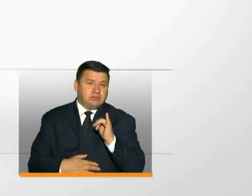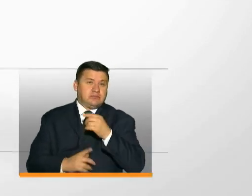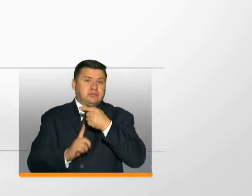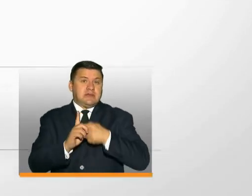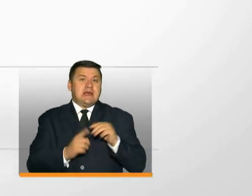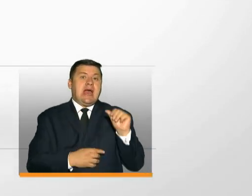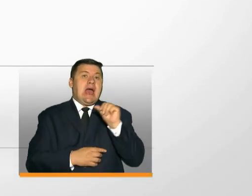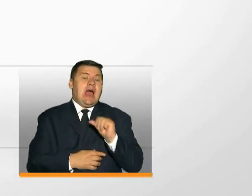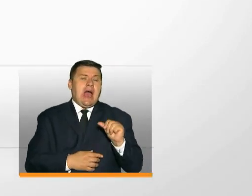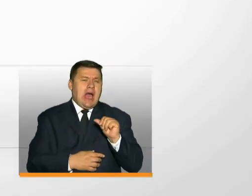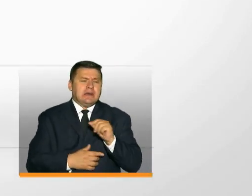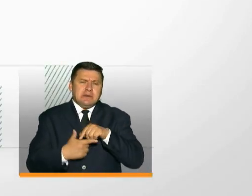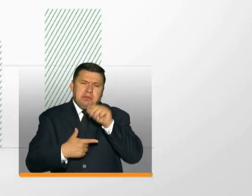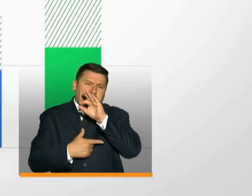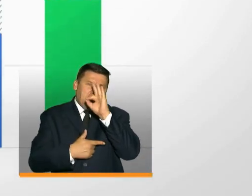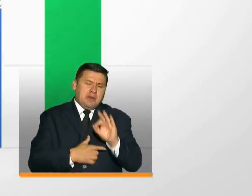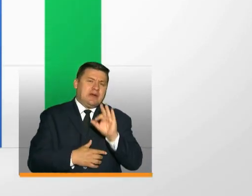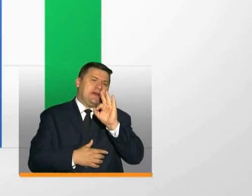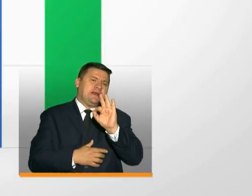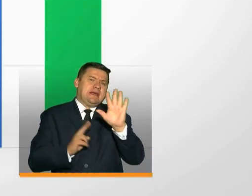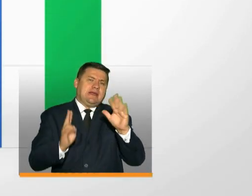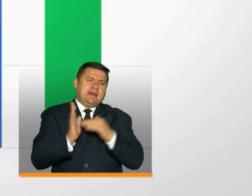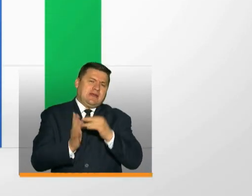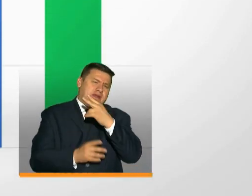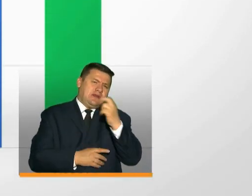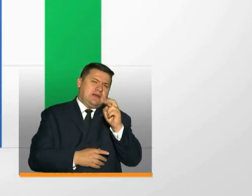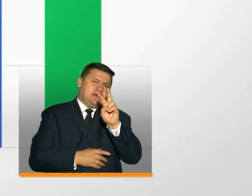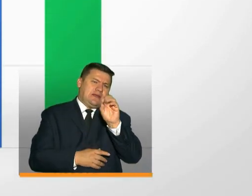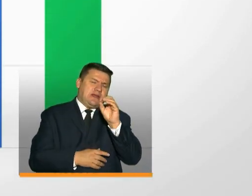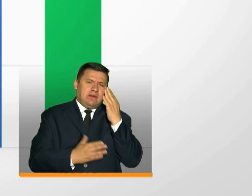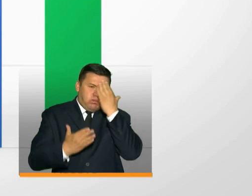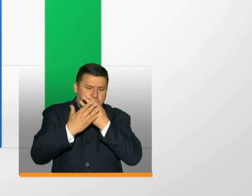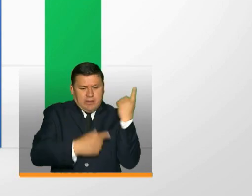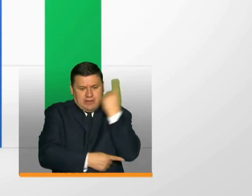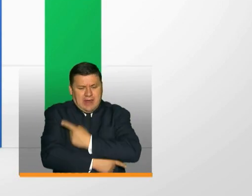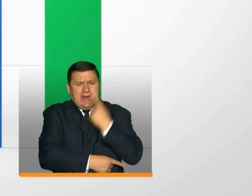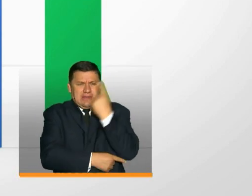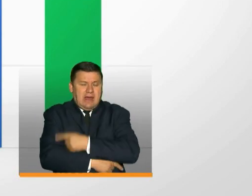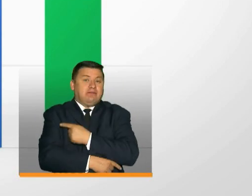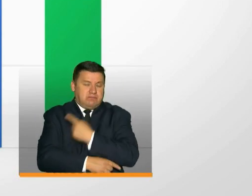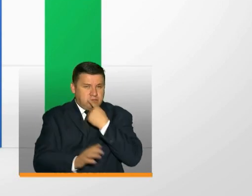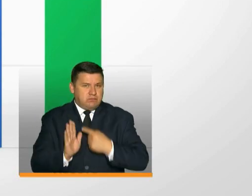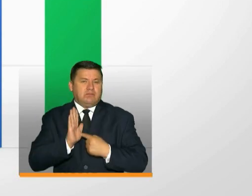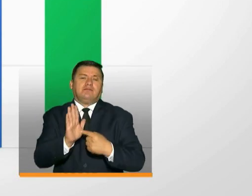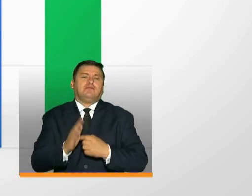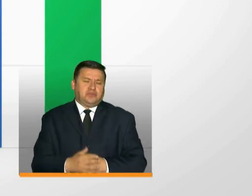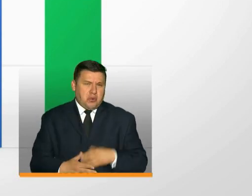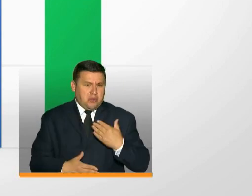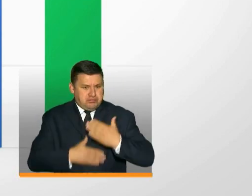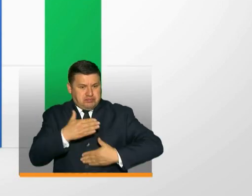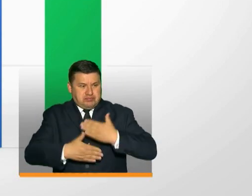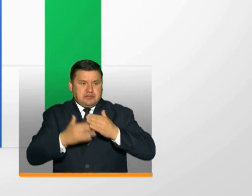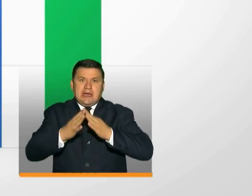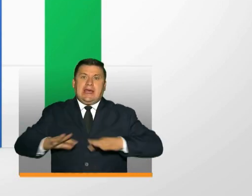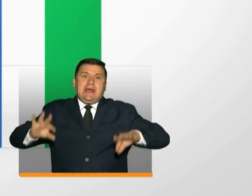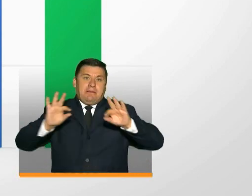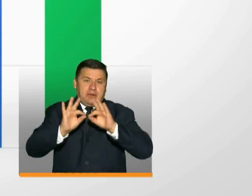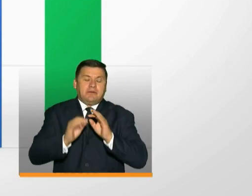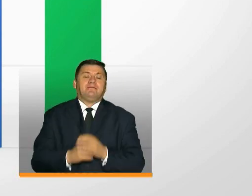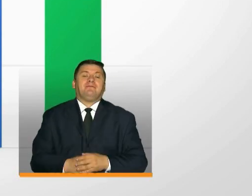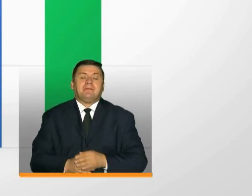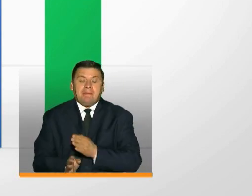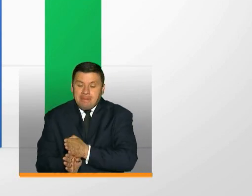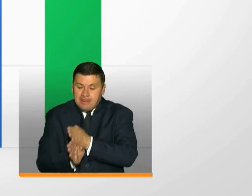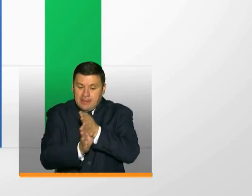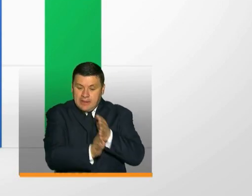mes de agosto a un promedio de 37.270 pruebas diarias, lo cual también muestra un avance significativo. Y en términos